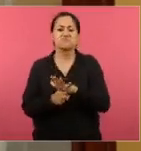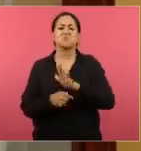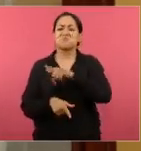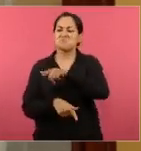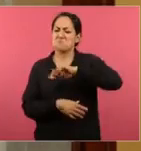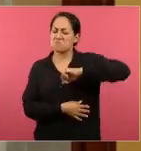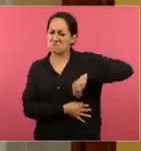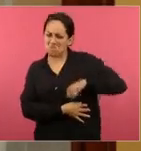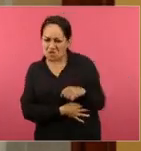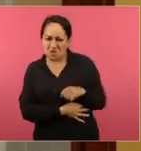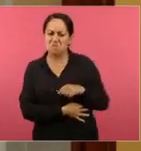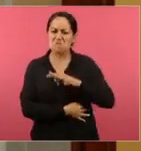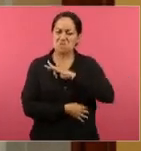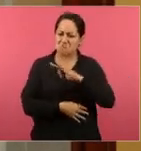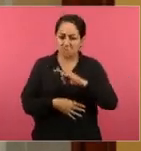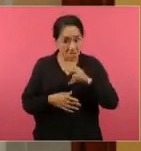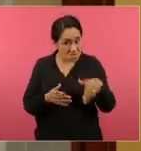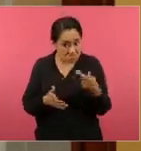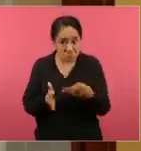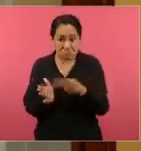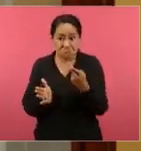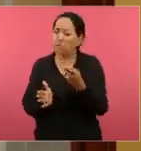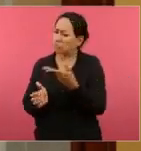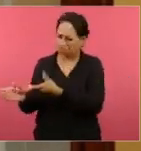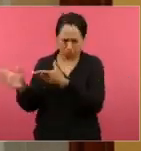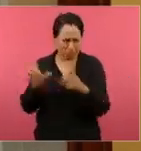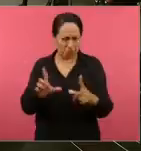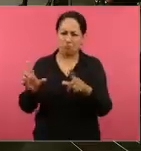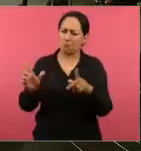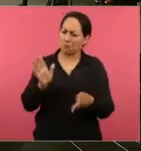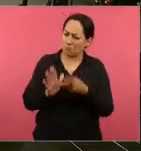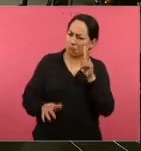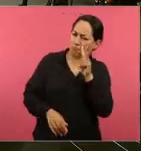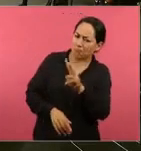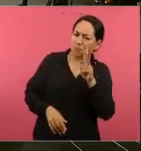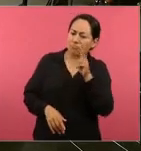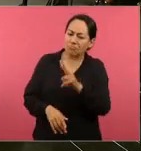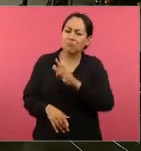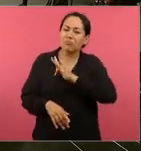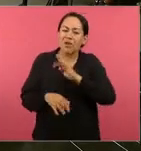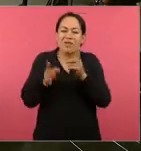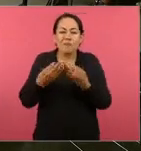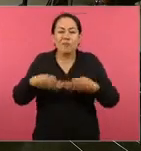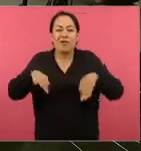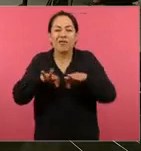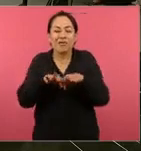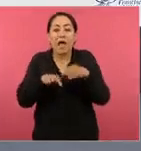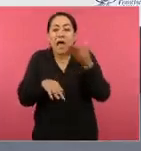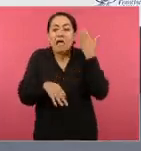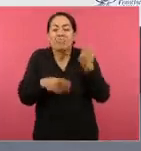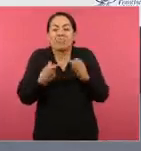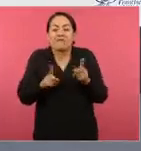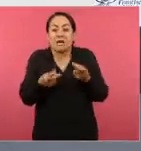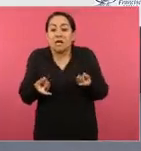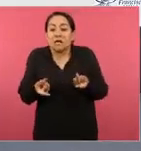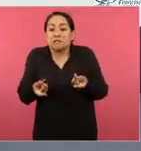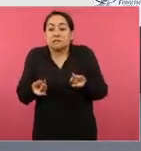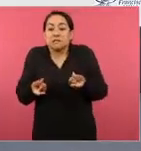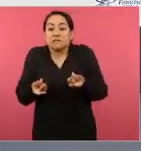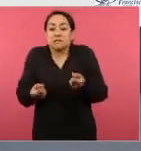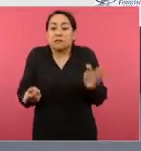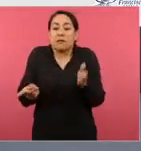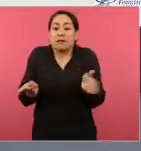9:15 matemáticas, y entonces corrías y terminabas agotado y tal vez no llegando al proceso. Esto ya no va a ocurrir